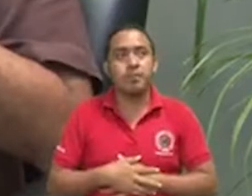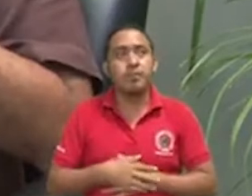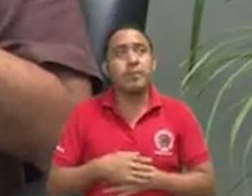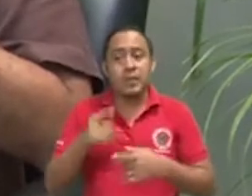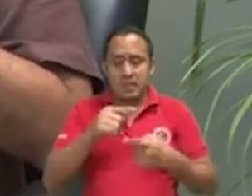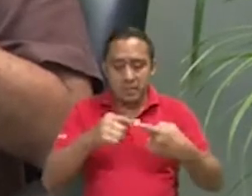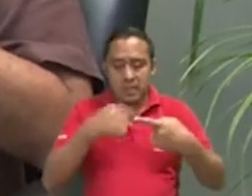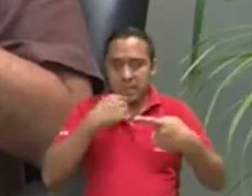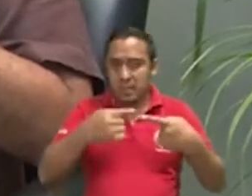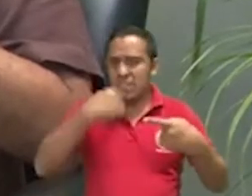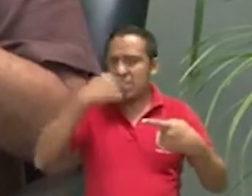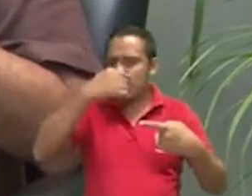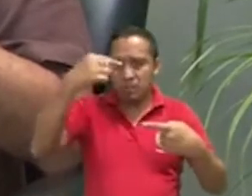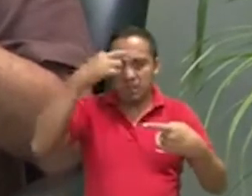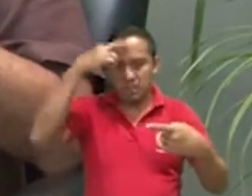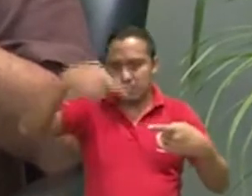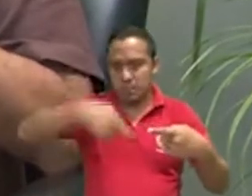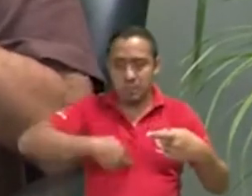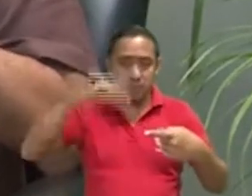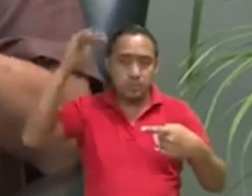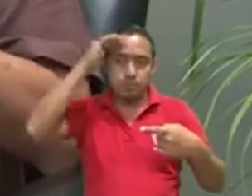define la autoridad competente para